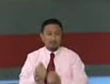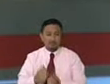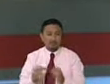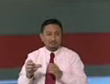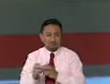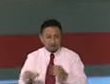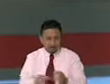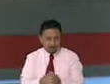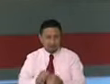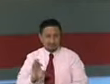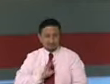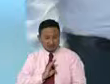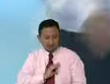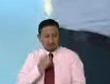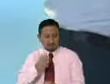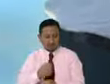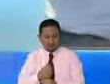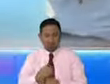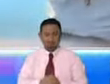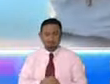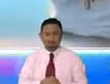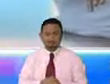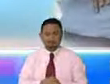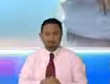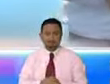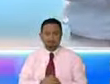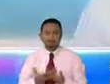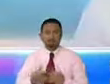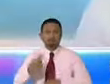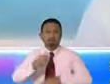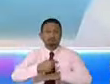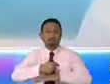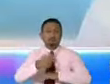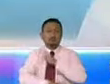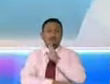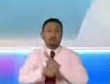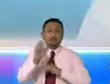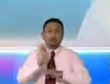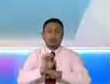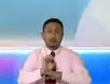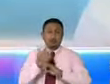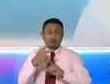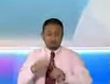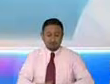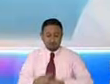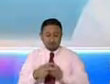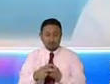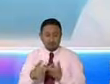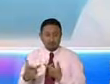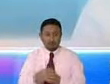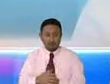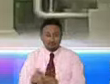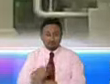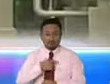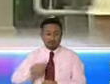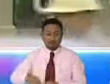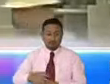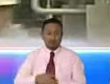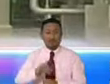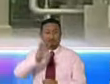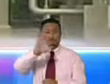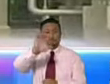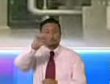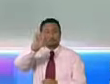y laborales. El gerente de Petroecuador, Byron Ojeda, expresó que se ha iniciado un proceso de renegociación con China y Tailandia para que de